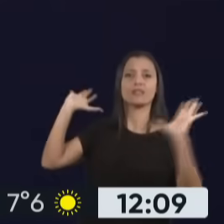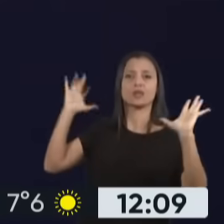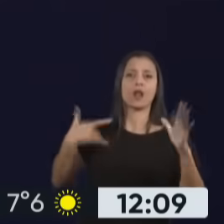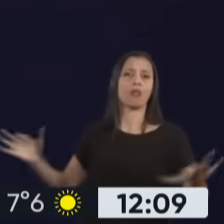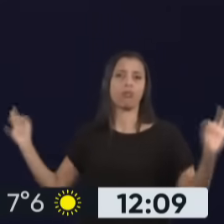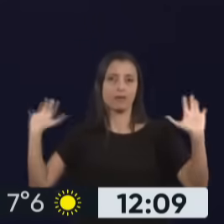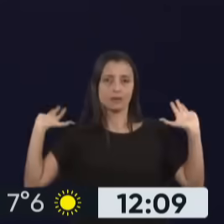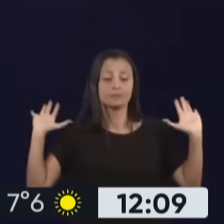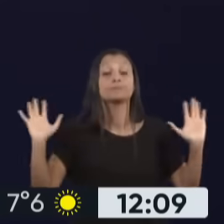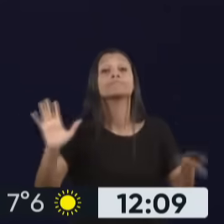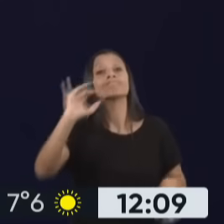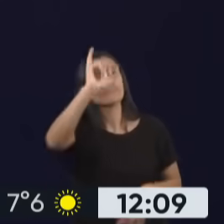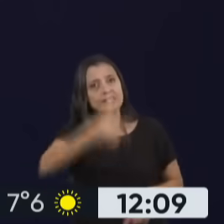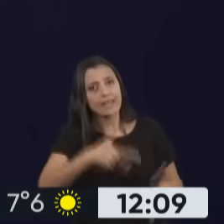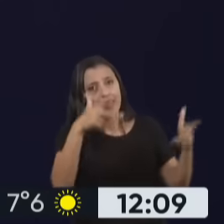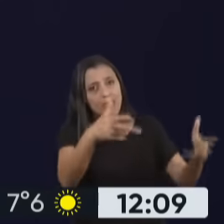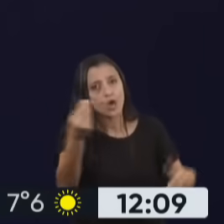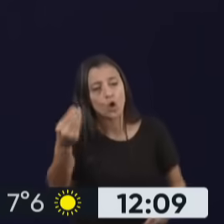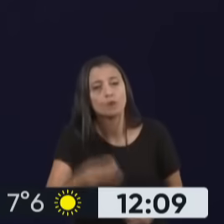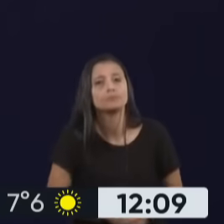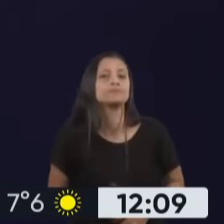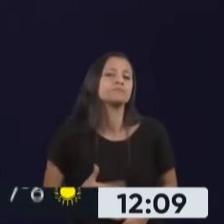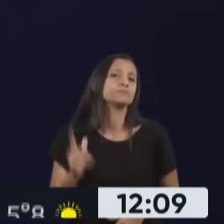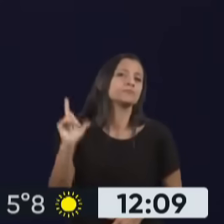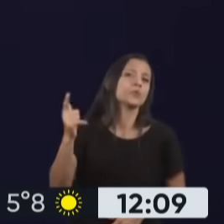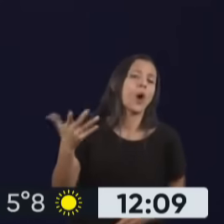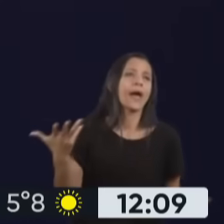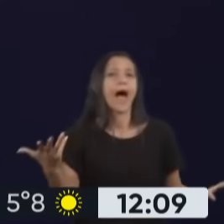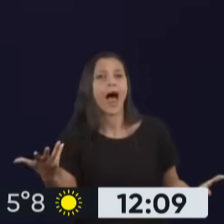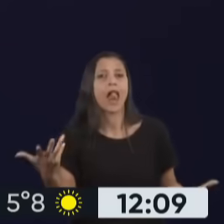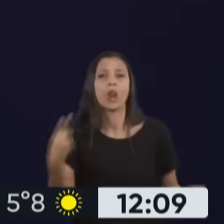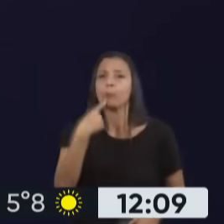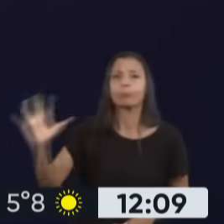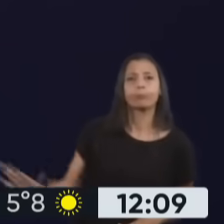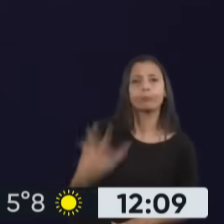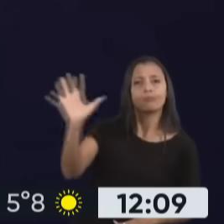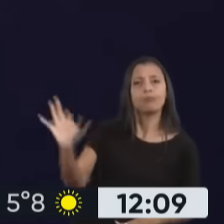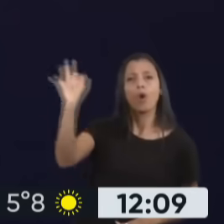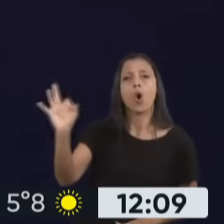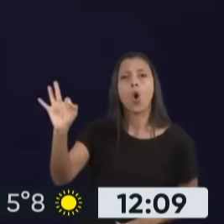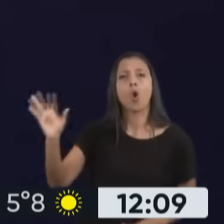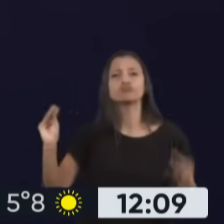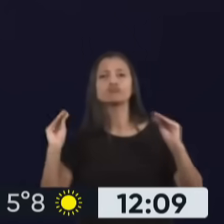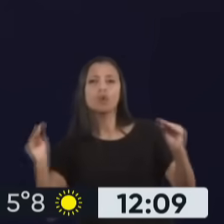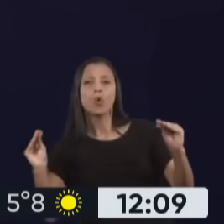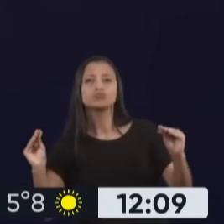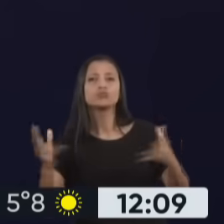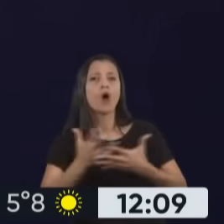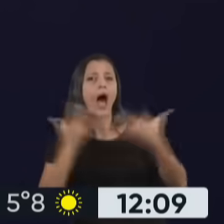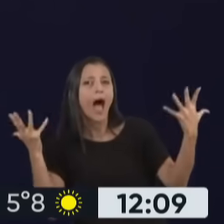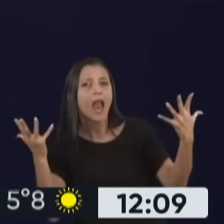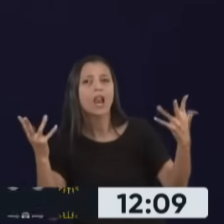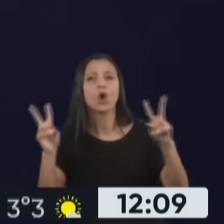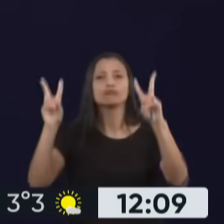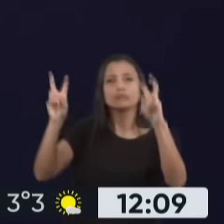puedo decir es que no hay ningún tipo de irregularidad ni de cuestiones